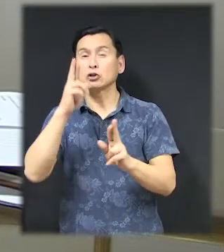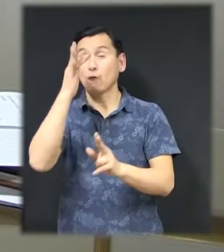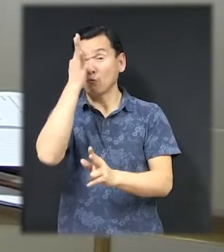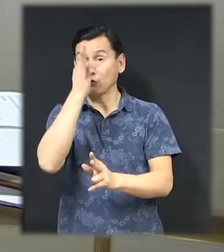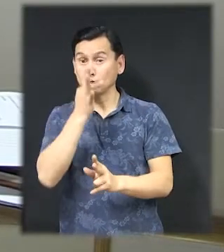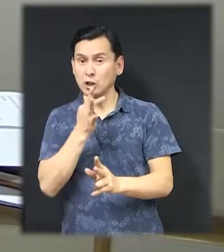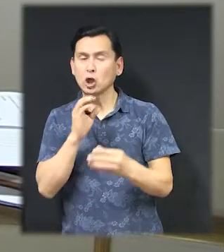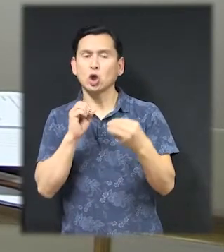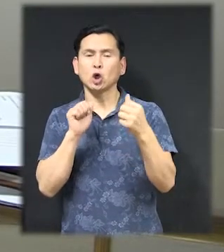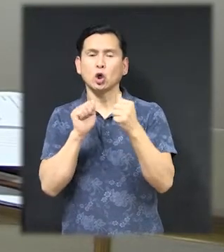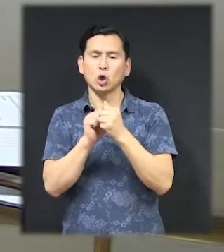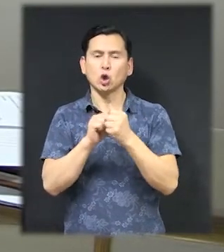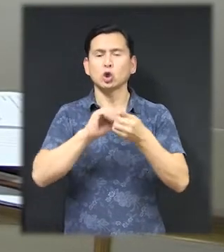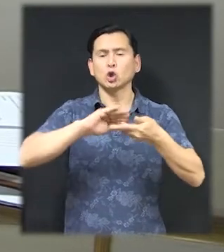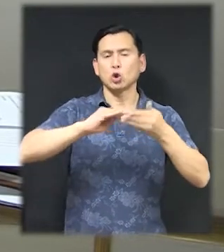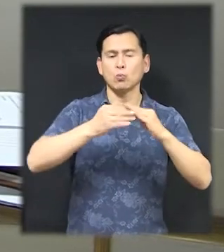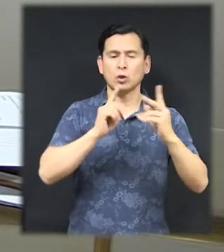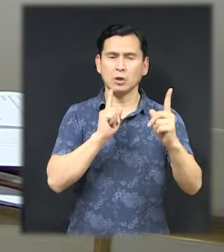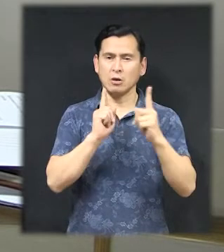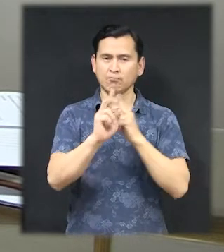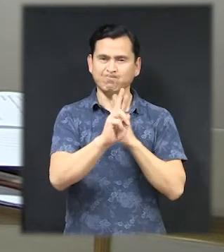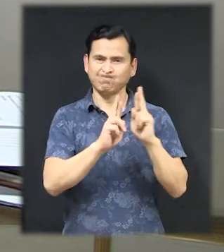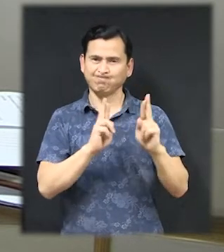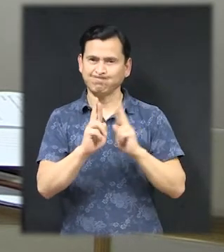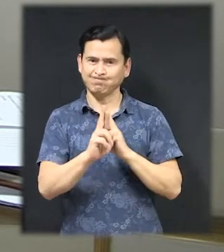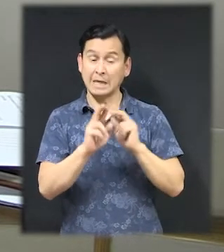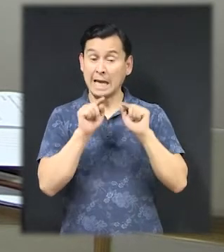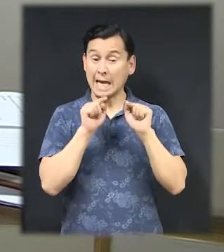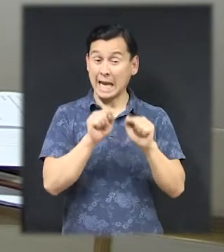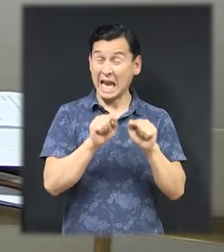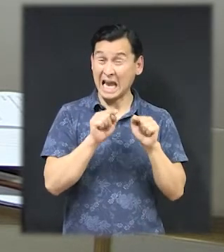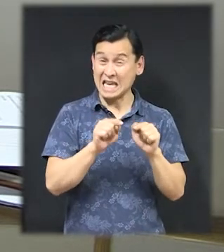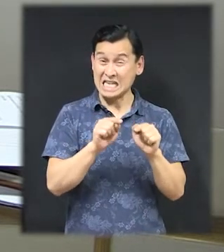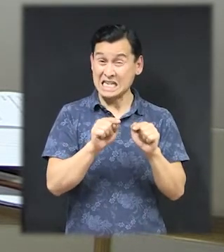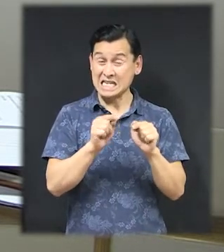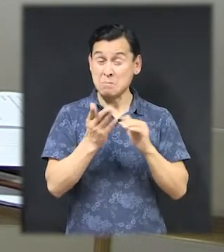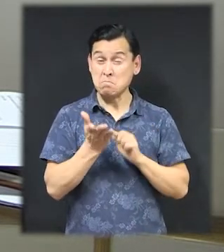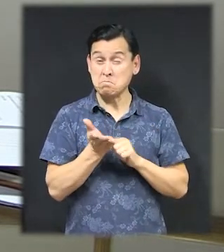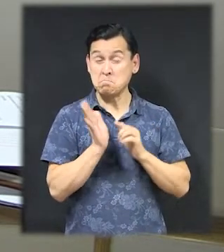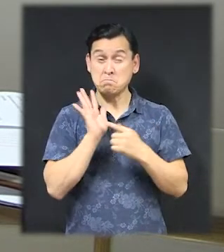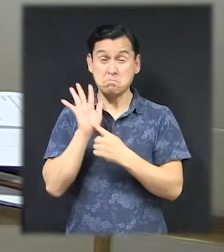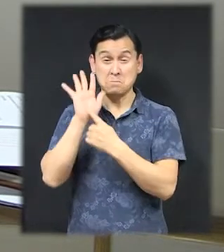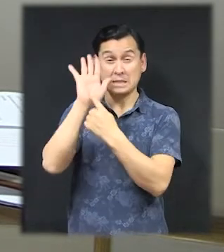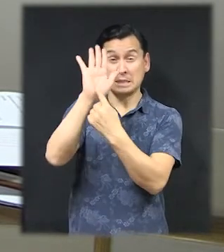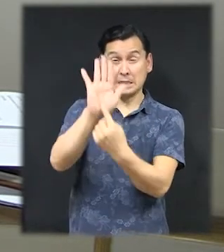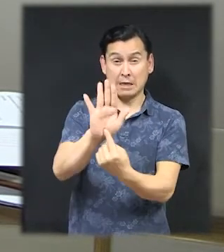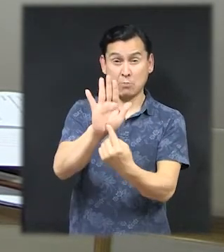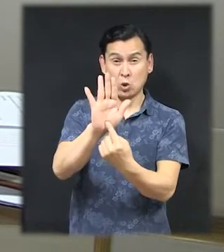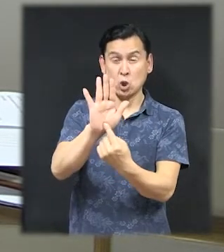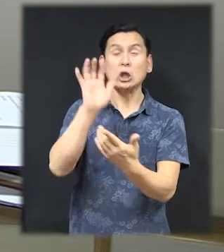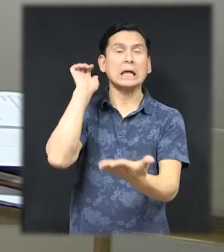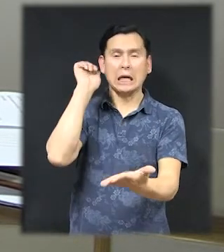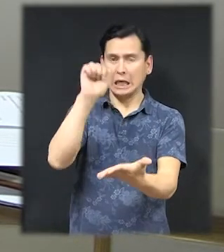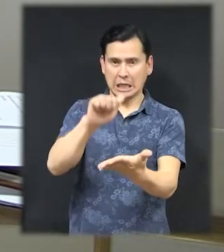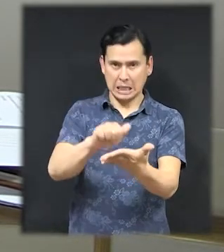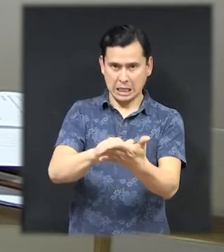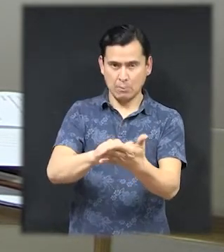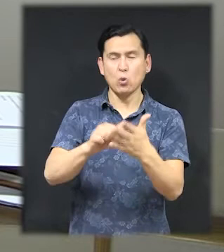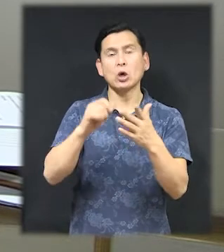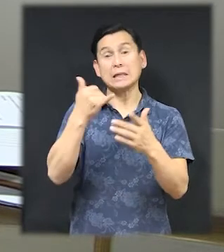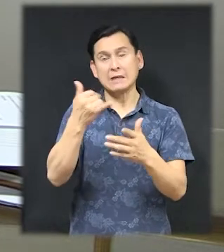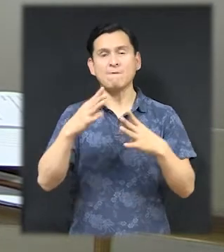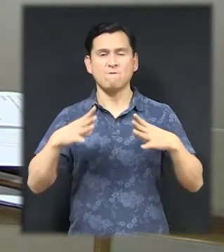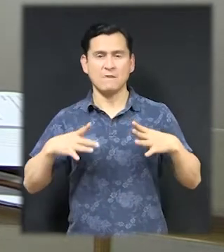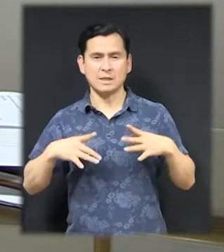podamos mantener esa relación de primera fuente y también presencial con la comunidad. Así